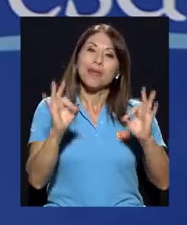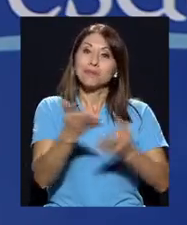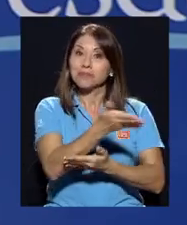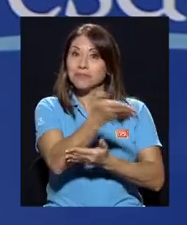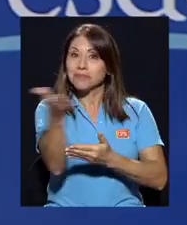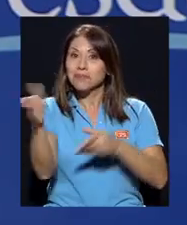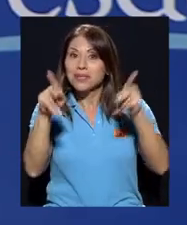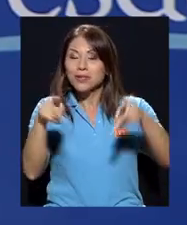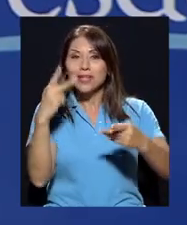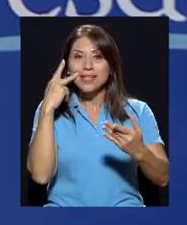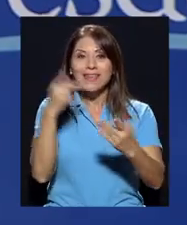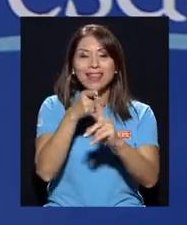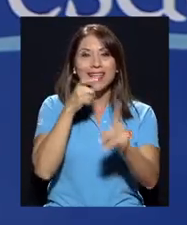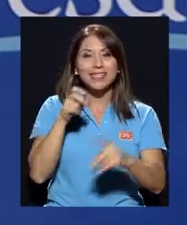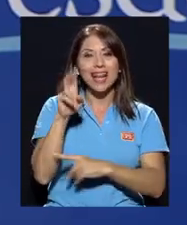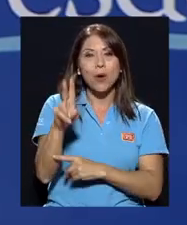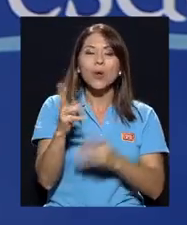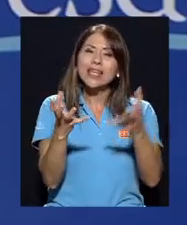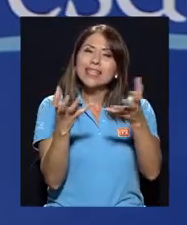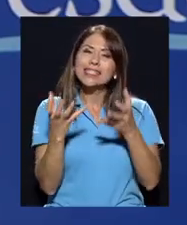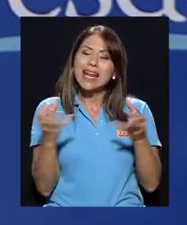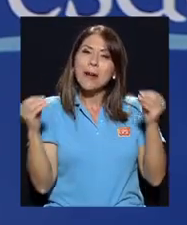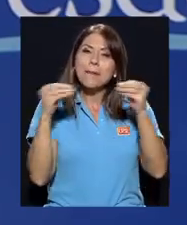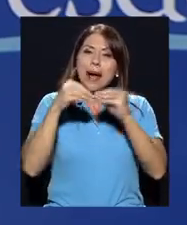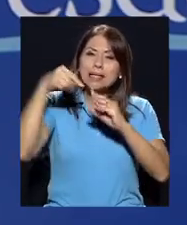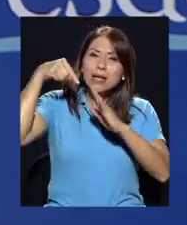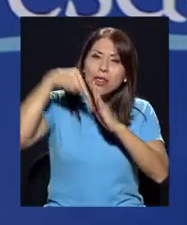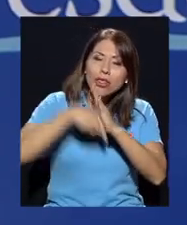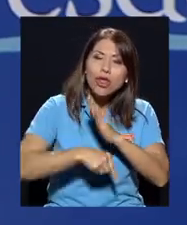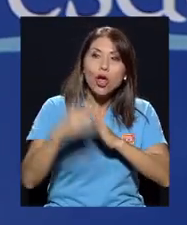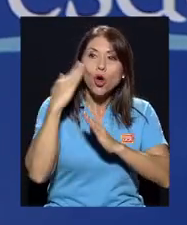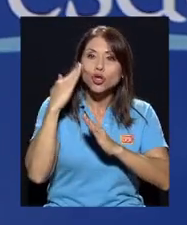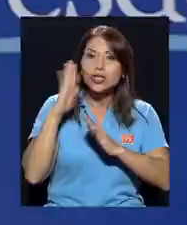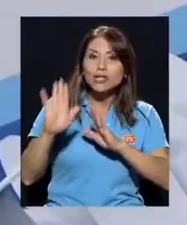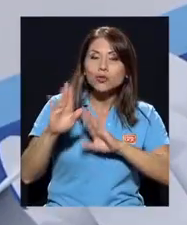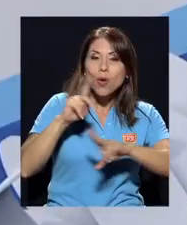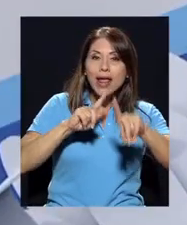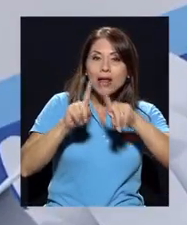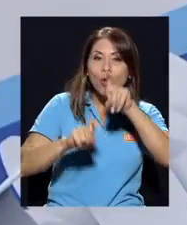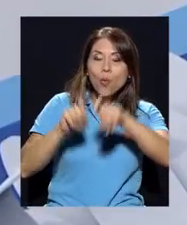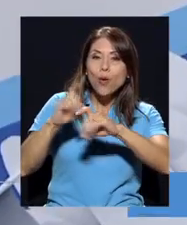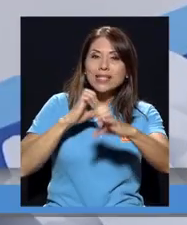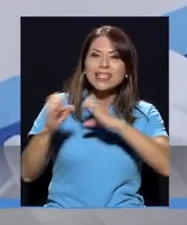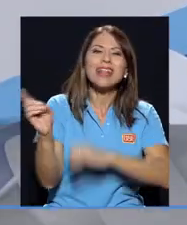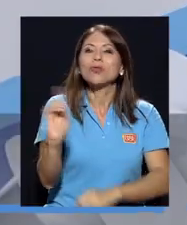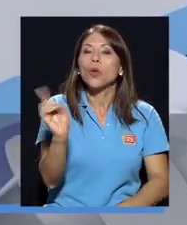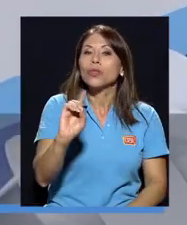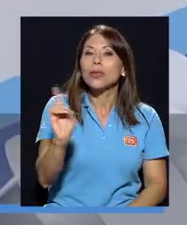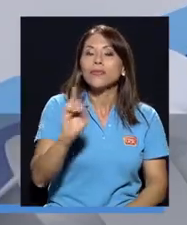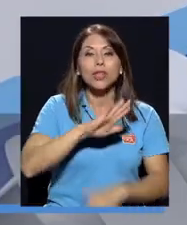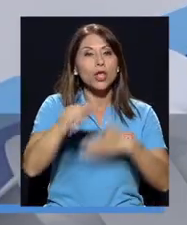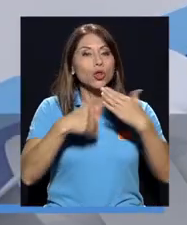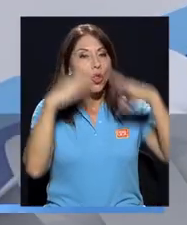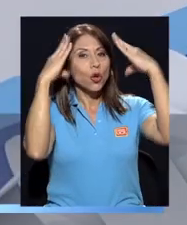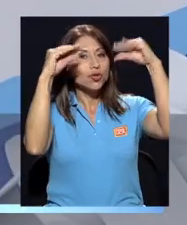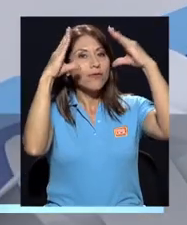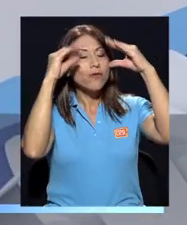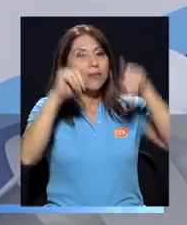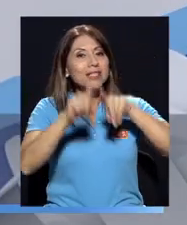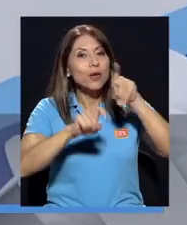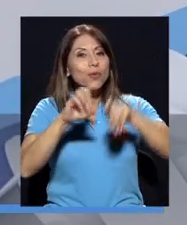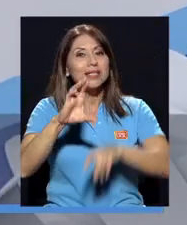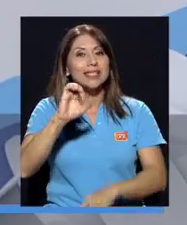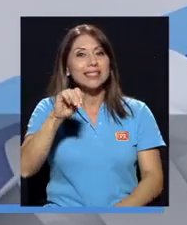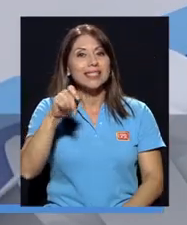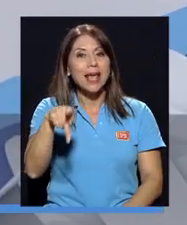que quisiera ya con más detalle conocer la encuesta donde lo pueden consultar todos los informes de las encuestas del 7 están